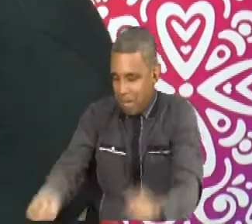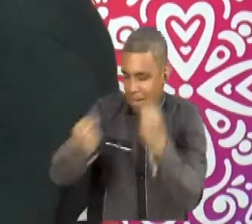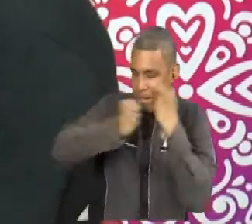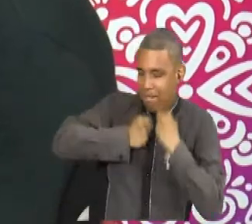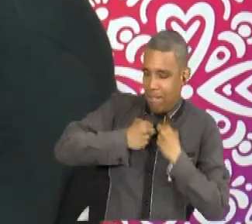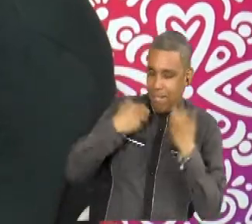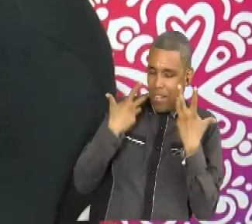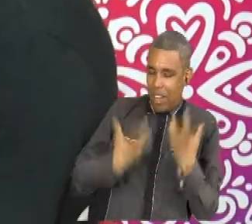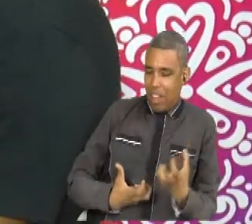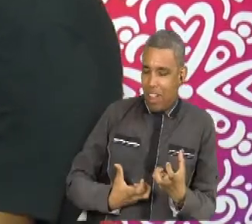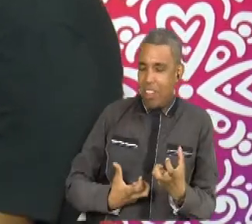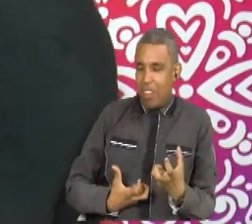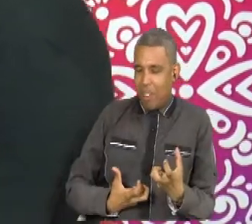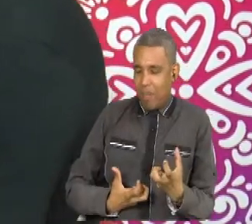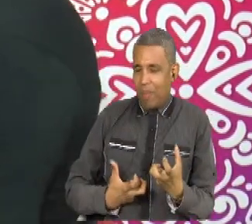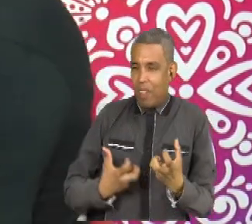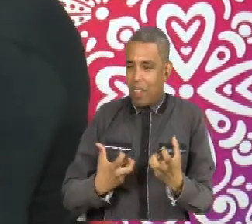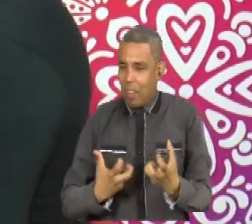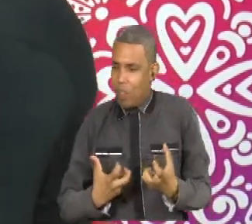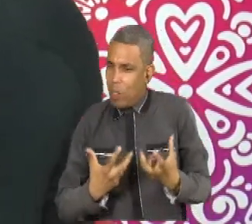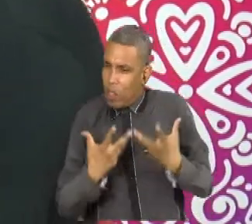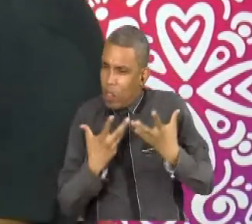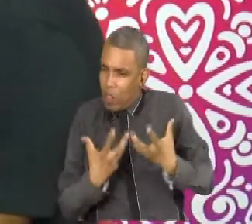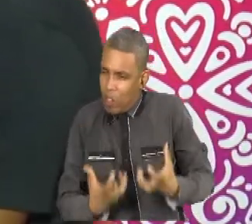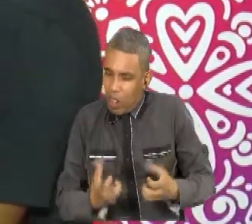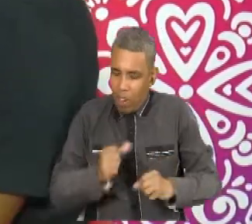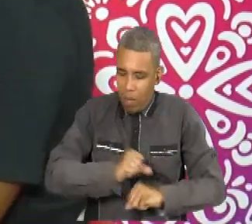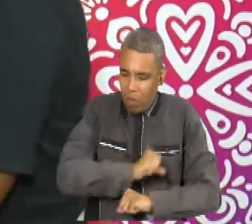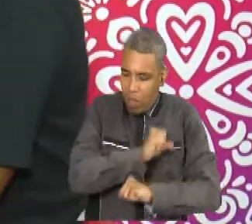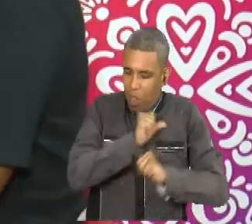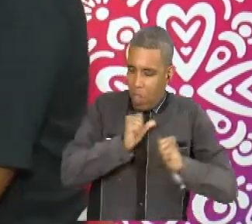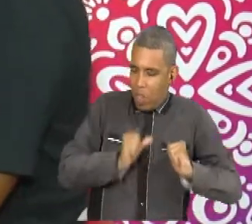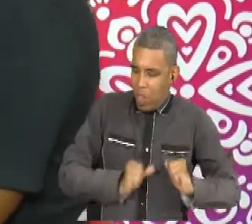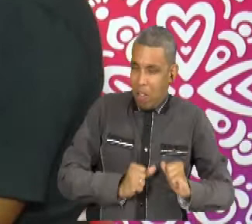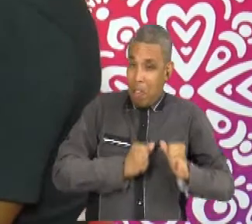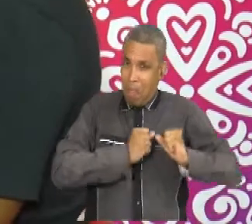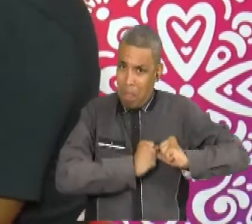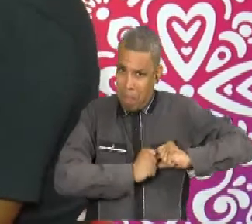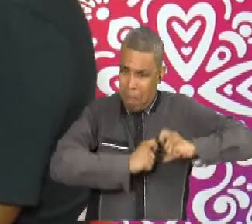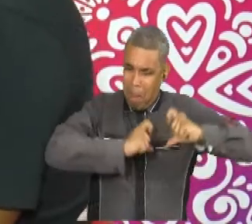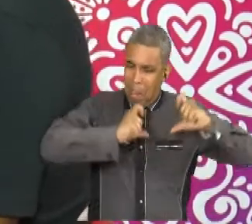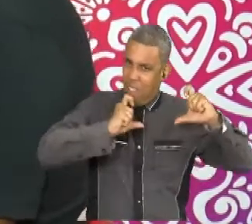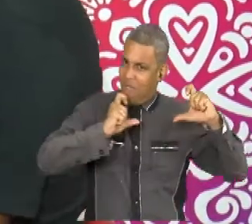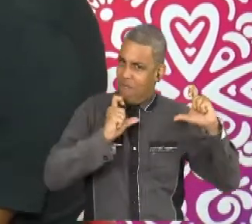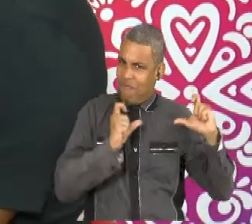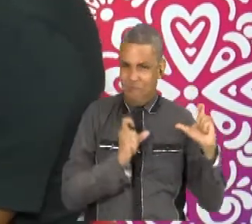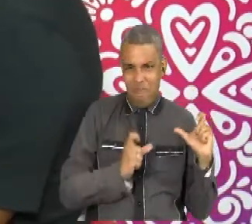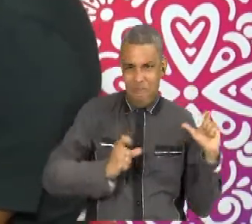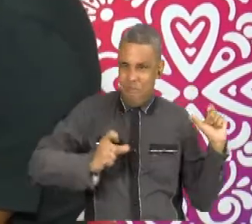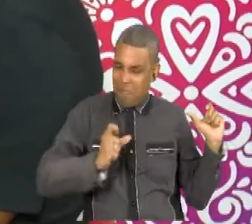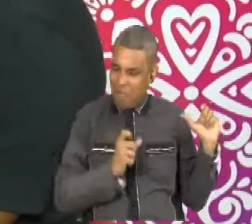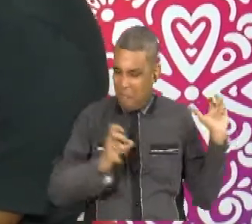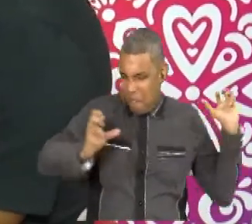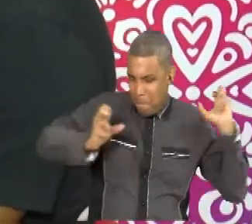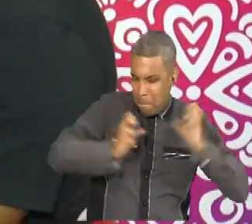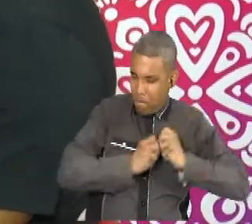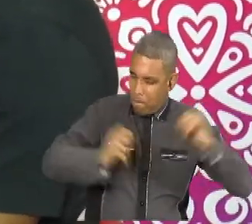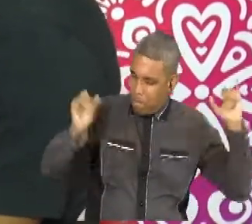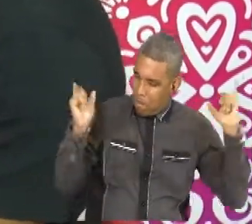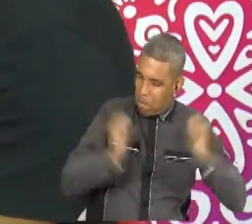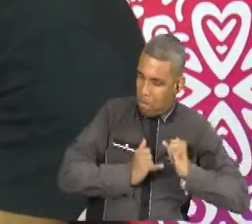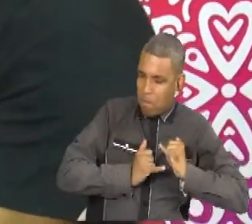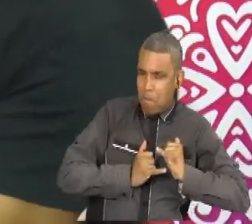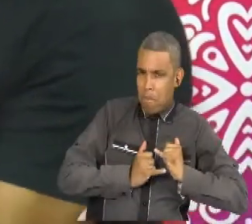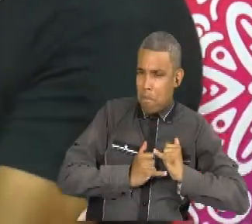quería enamorarme, pero contigo sobran ganas. Juré que no volví a entregarme y a ti te entrego